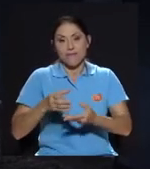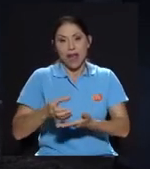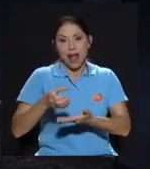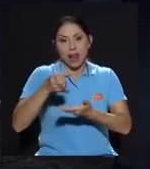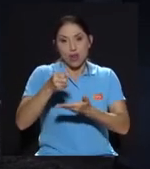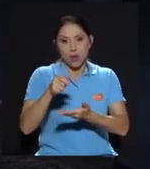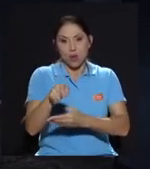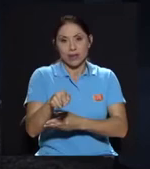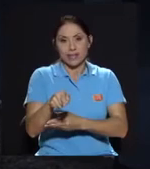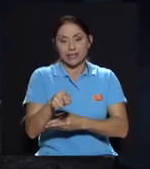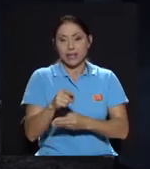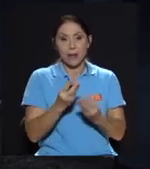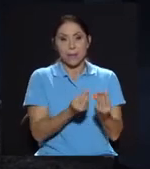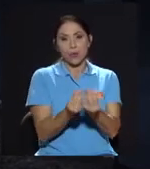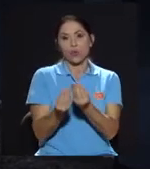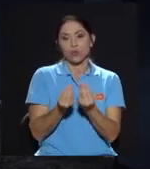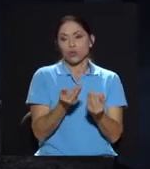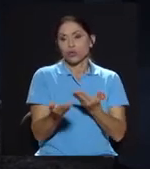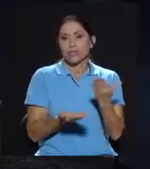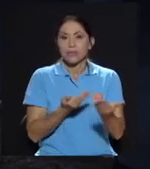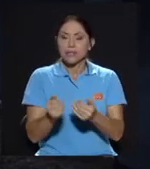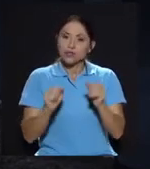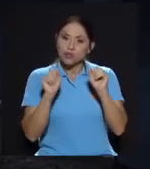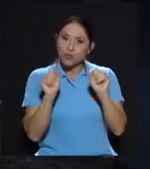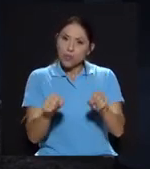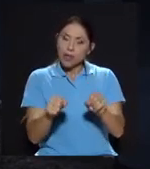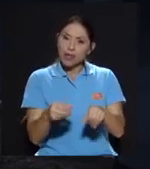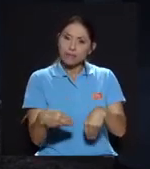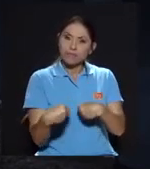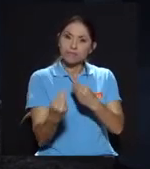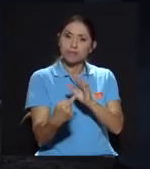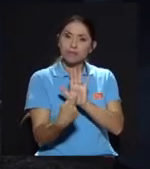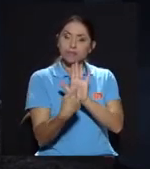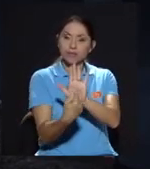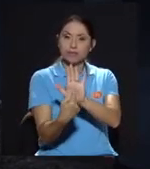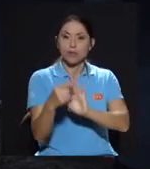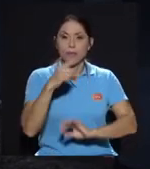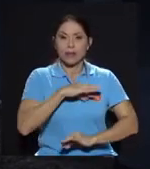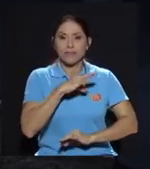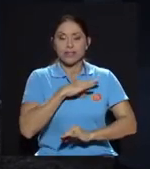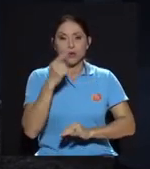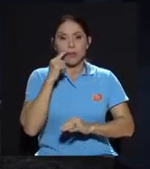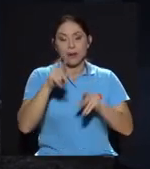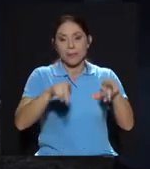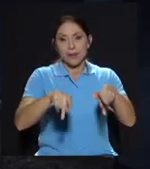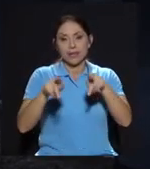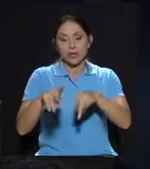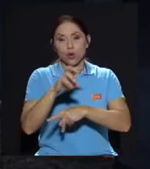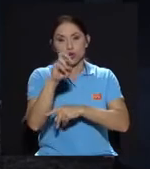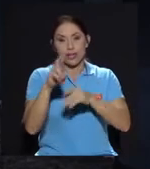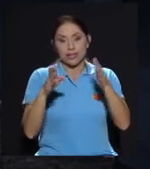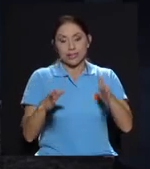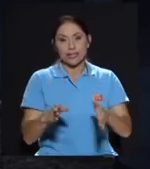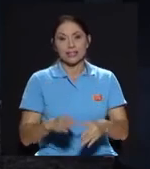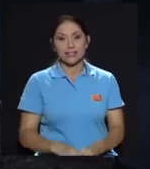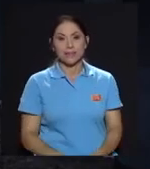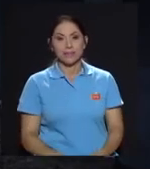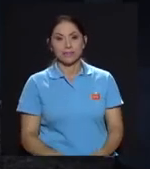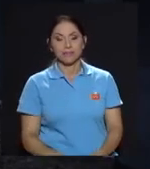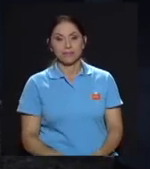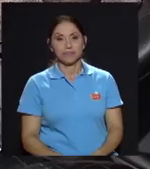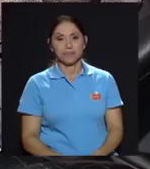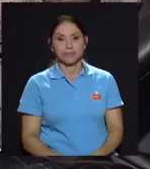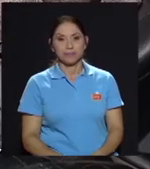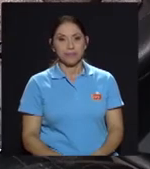se vea traducido en un beneficio para el ciudadano costarricense para ponerlo los términos